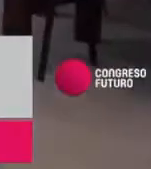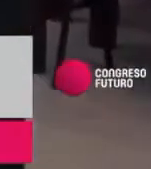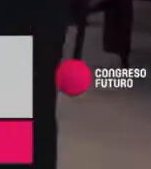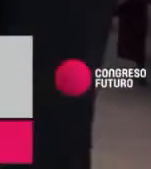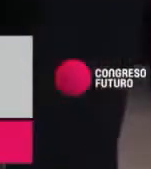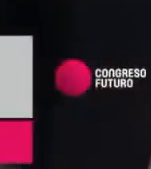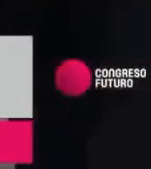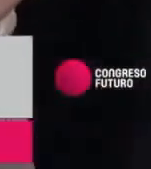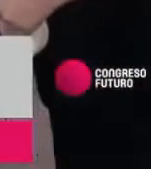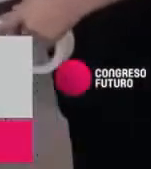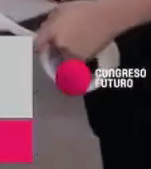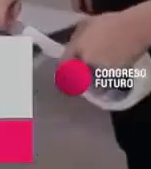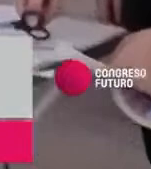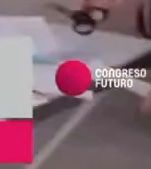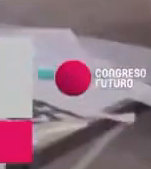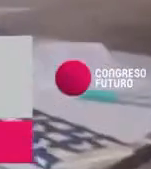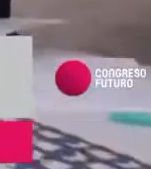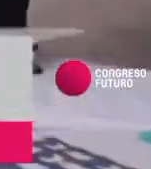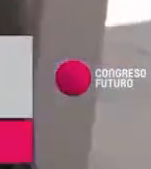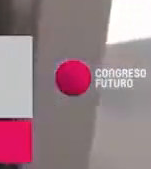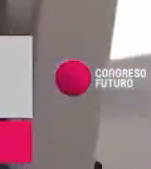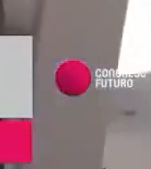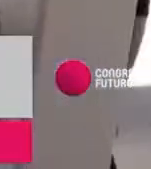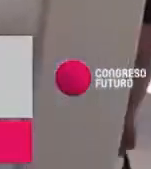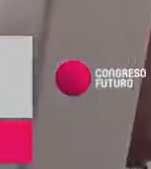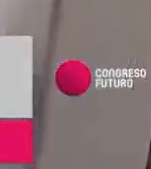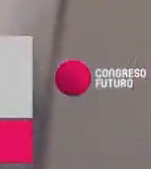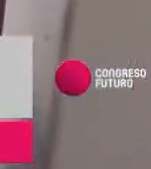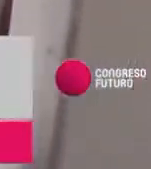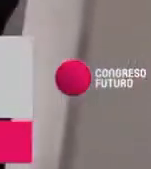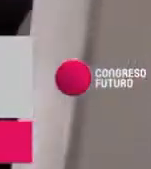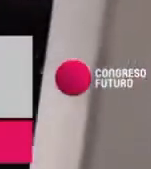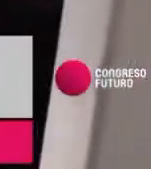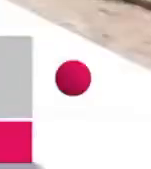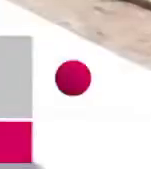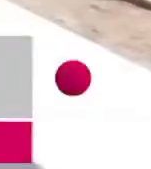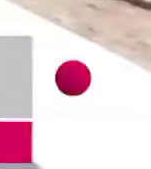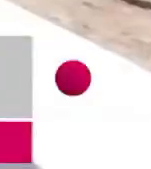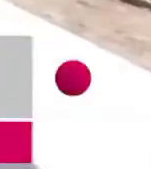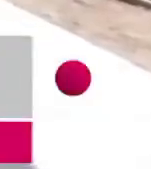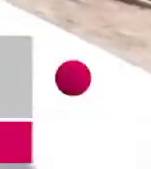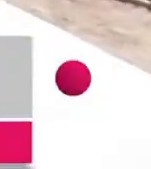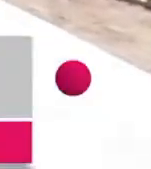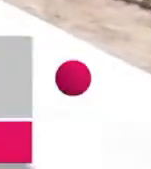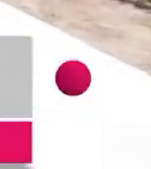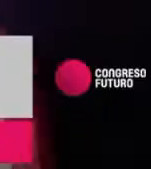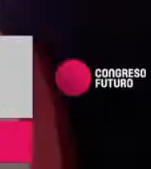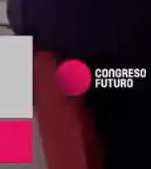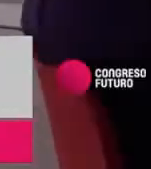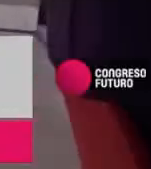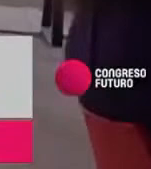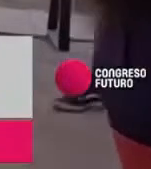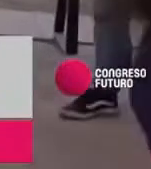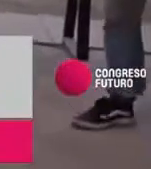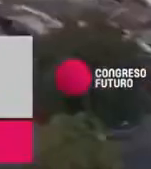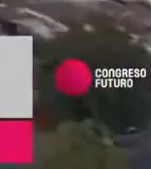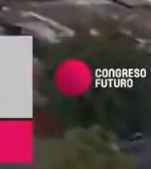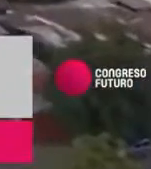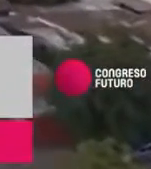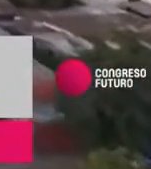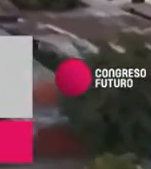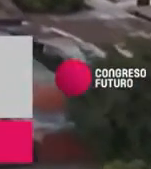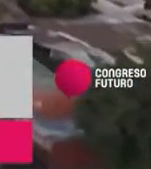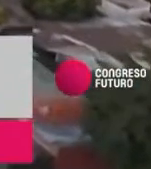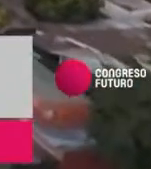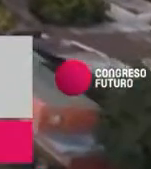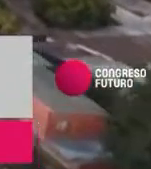Promueve la conexión entre generaciones diferentes, desde sus propios saberes y talentos, ideas que buscan cambiar y